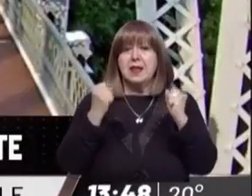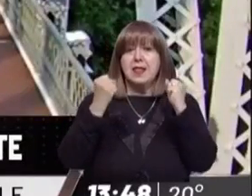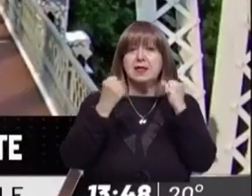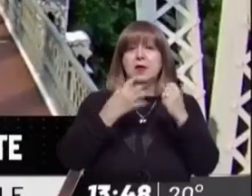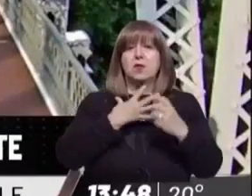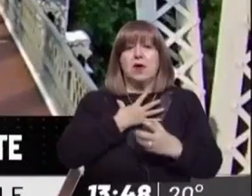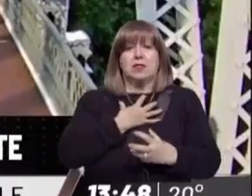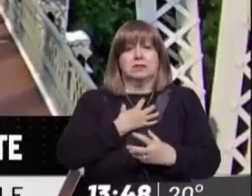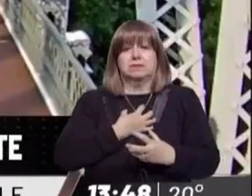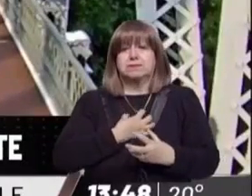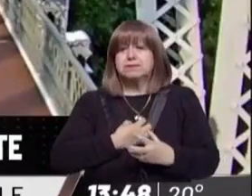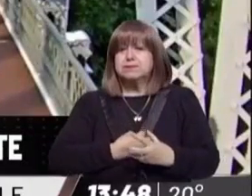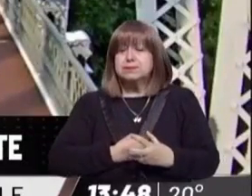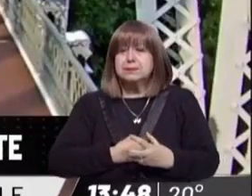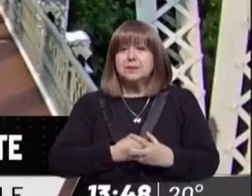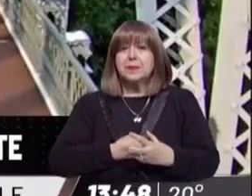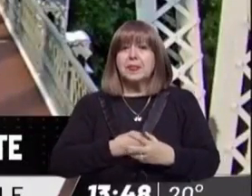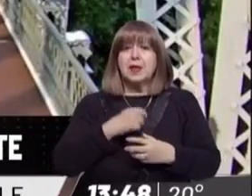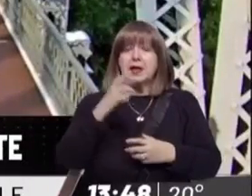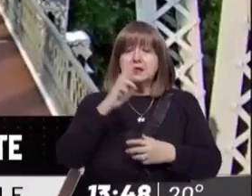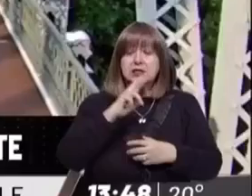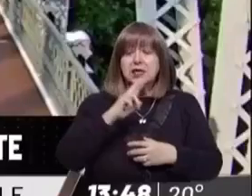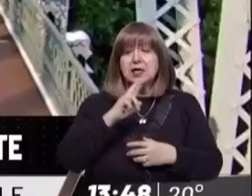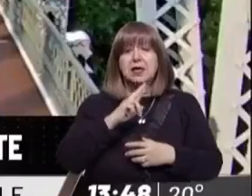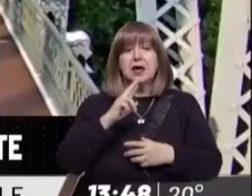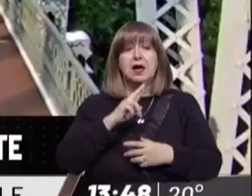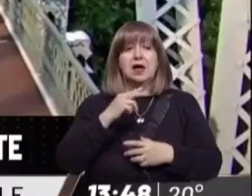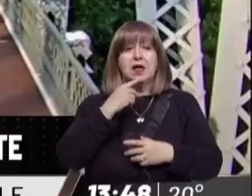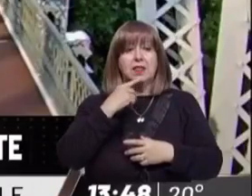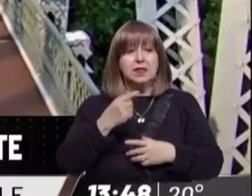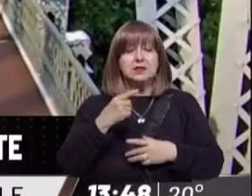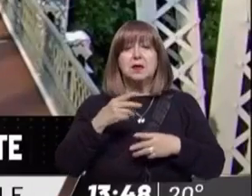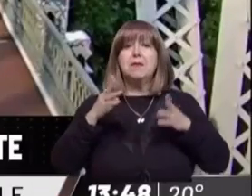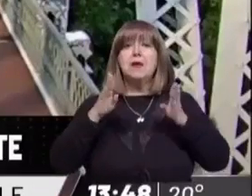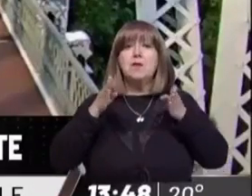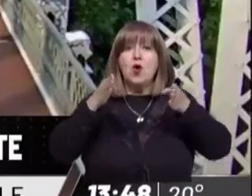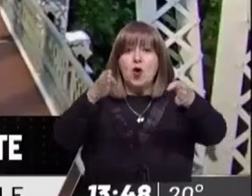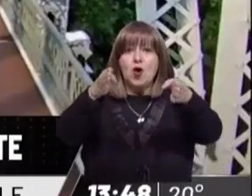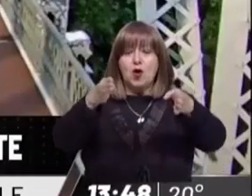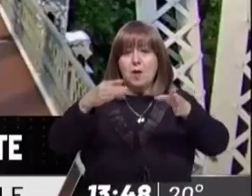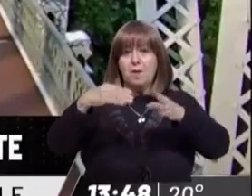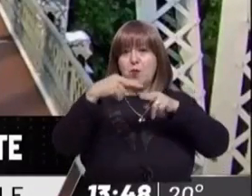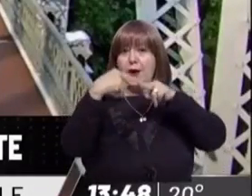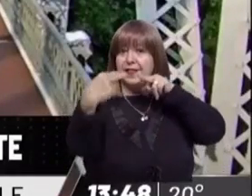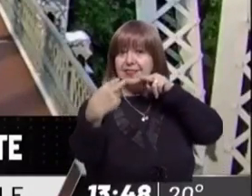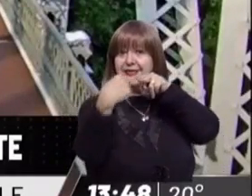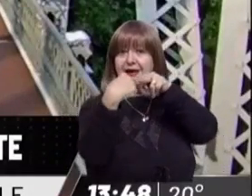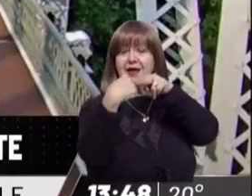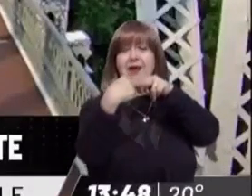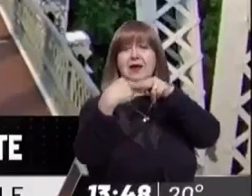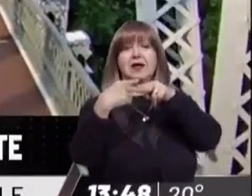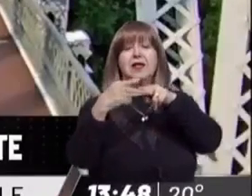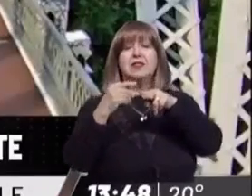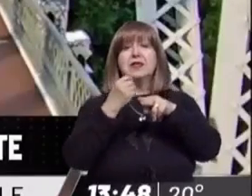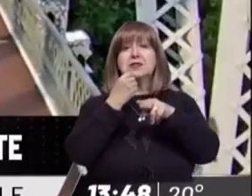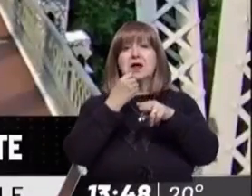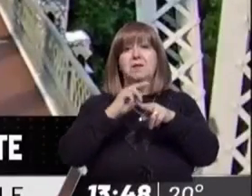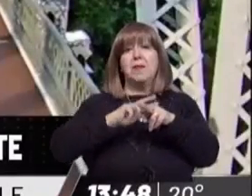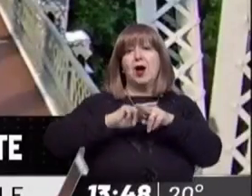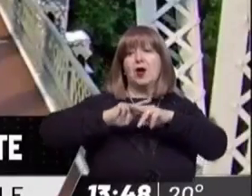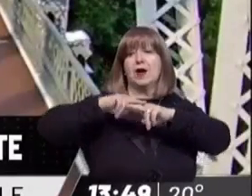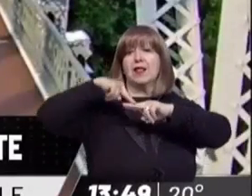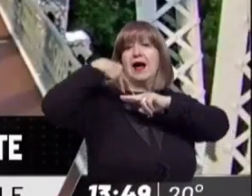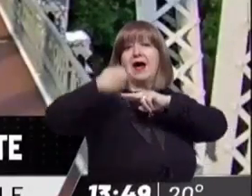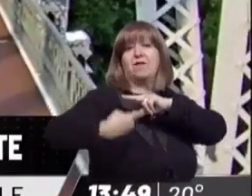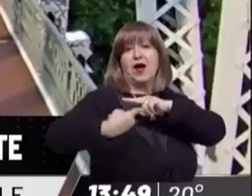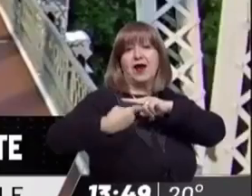depresión muy fuerte y se había colocado en este puente histórico de la ciudad de Nashville del lado de afuera